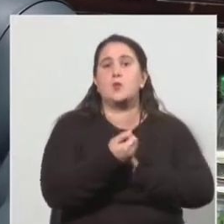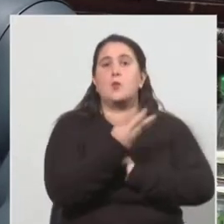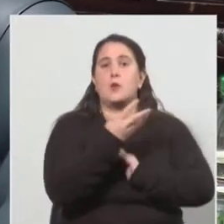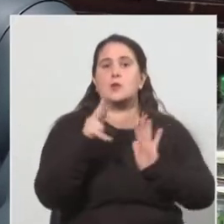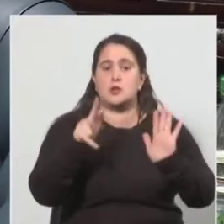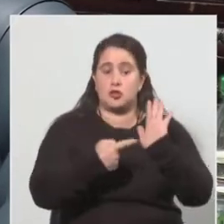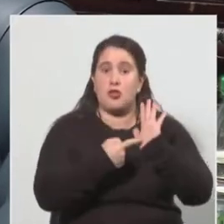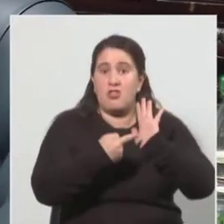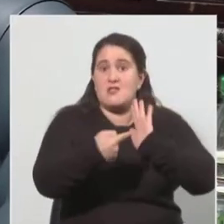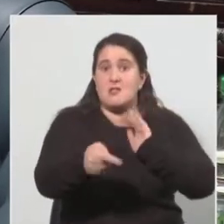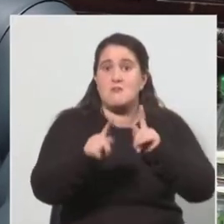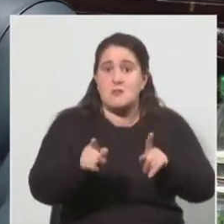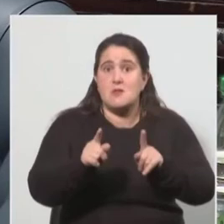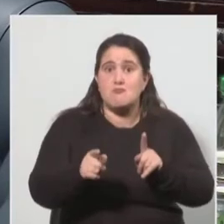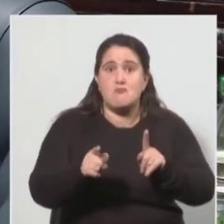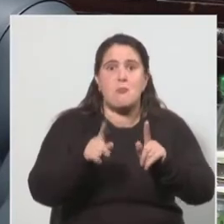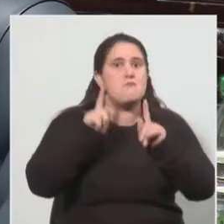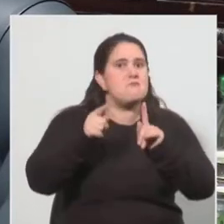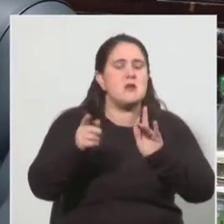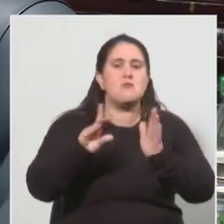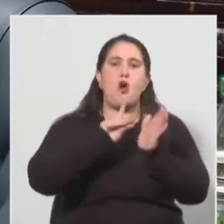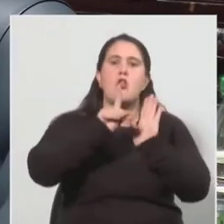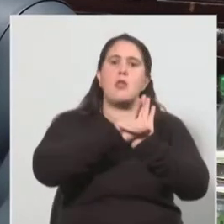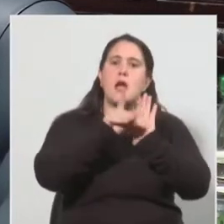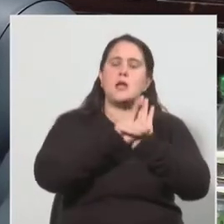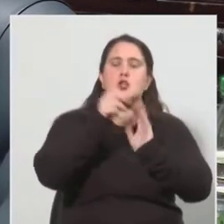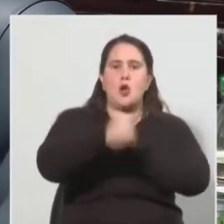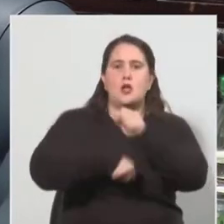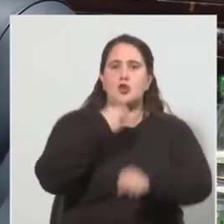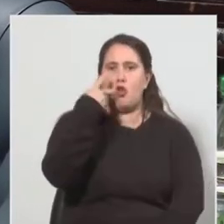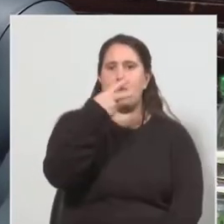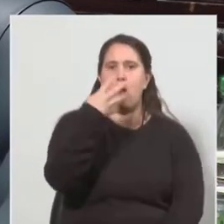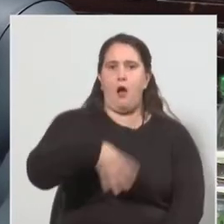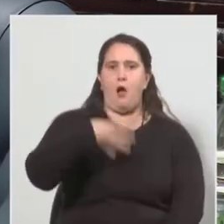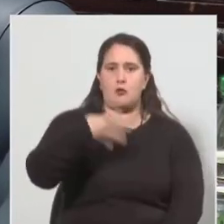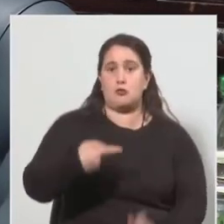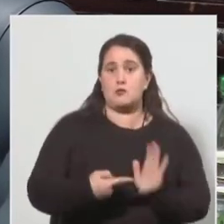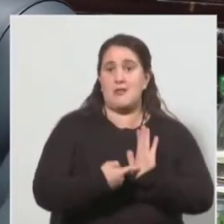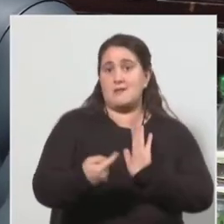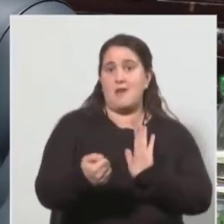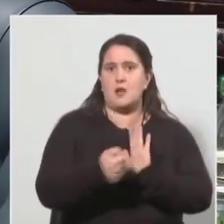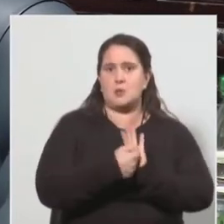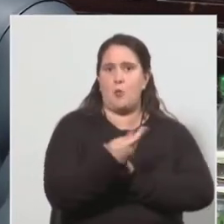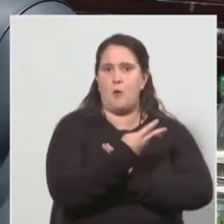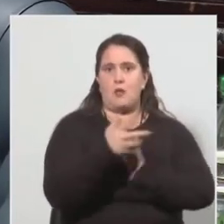artículo 48 del famoso decreto del 2014.